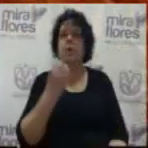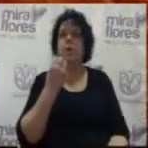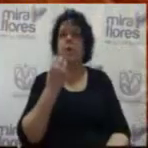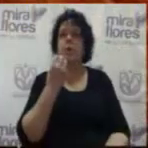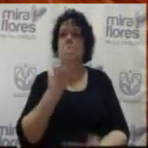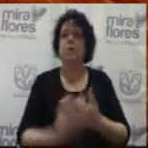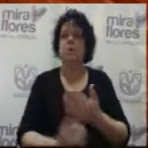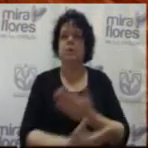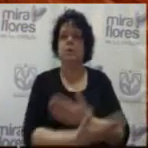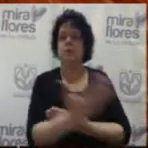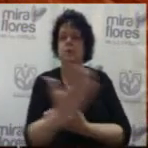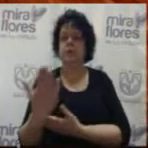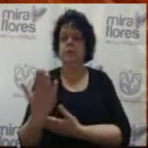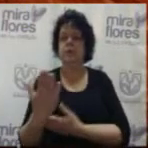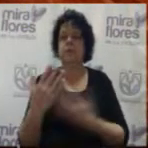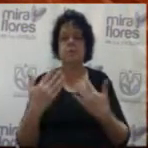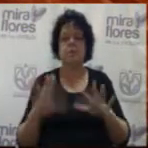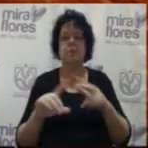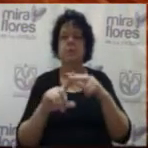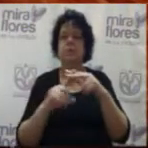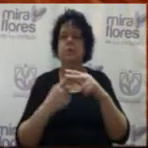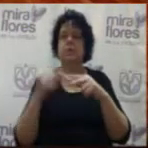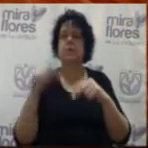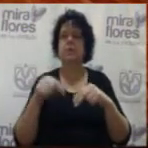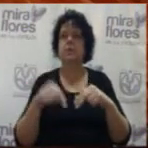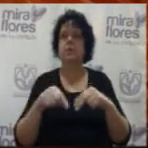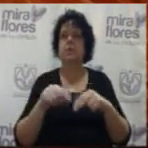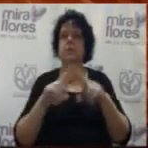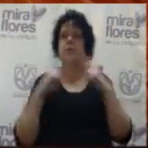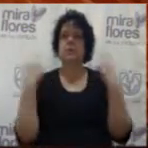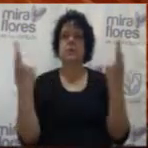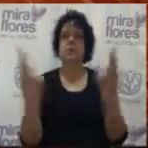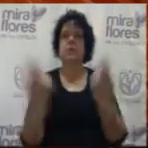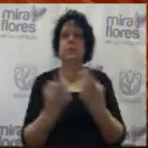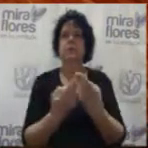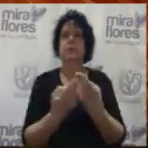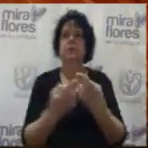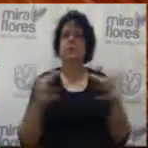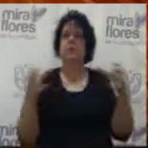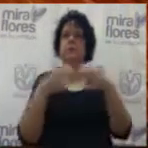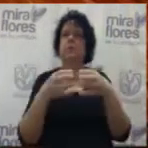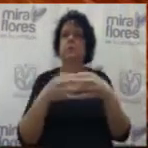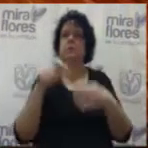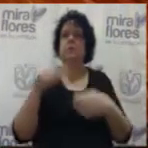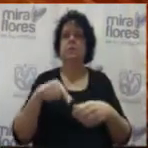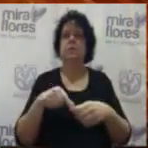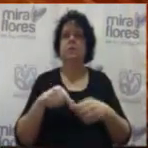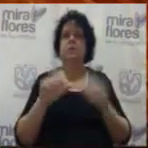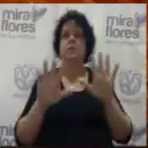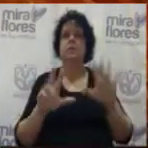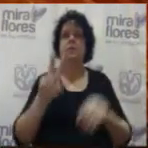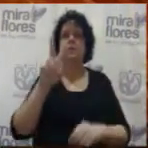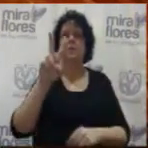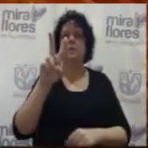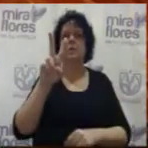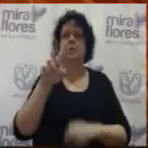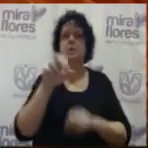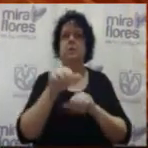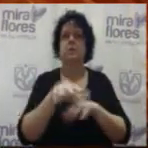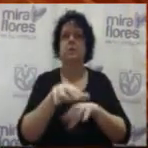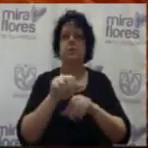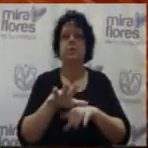buenos días. Vamos a dar inicio a nuestra sesión ordinaria de la fecha. Hoy es 12 de julio del año